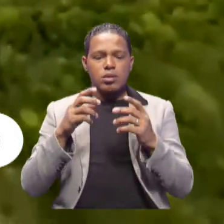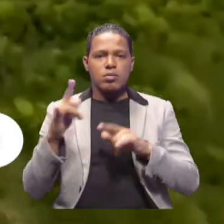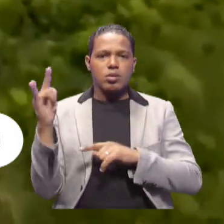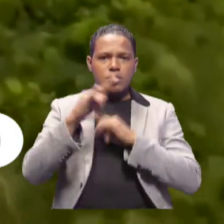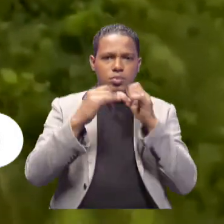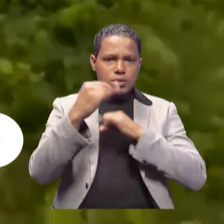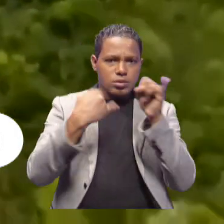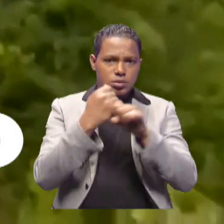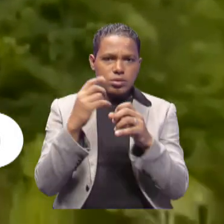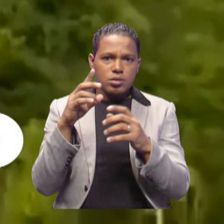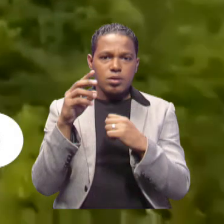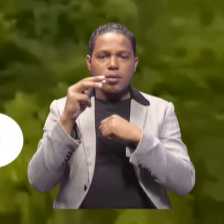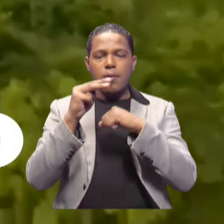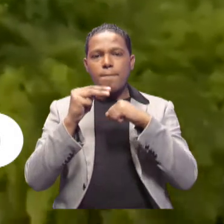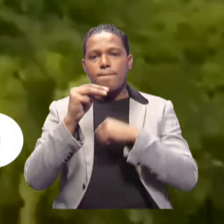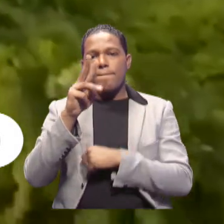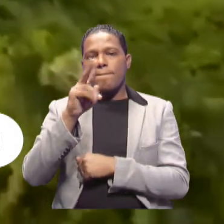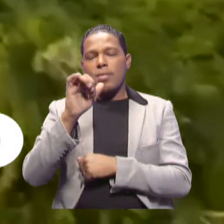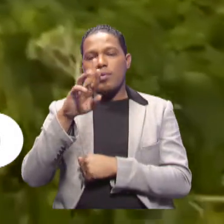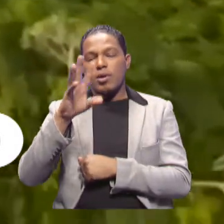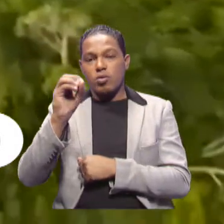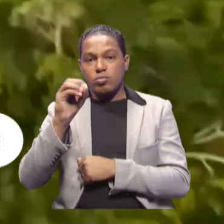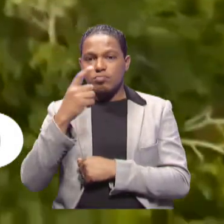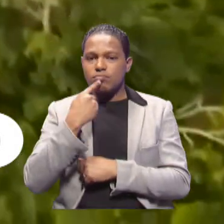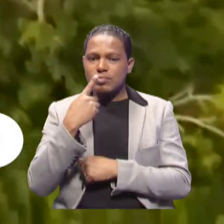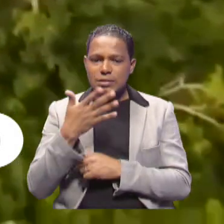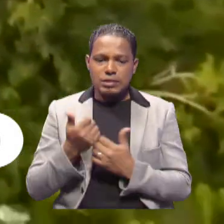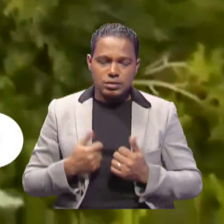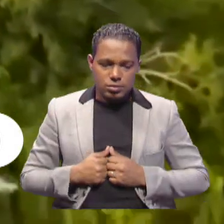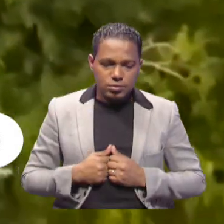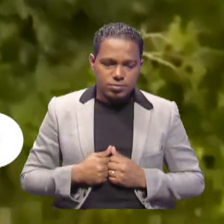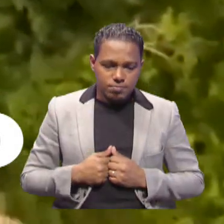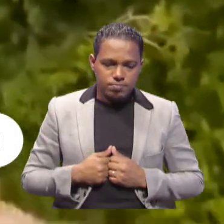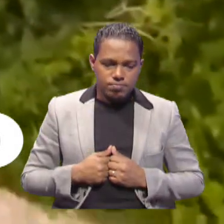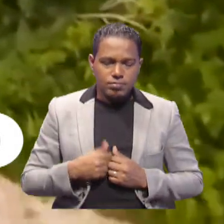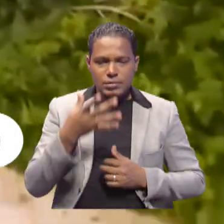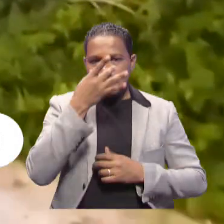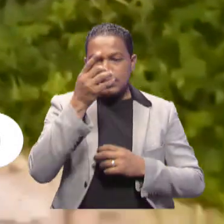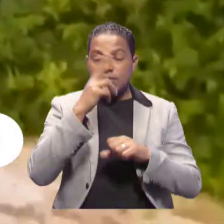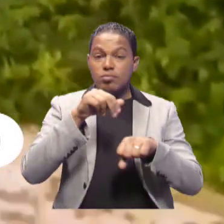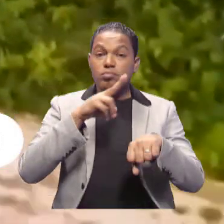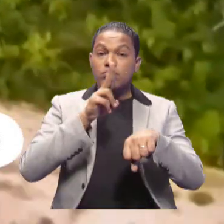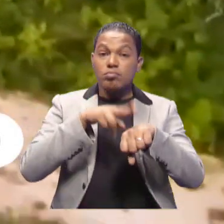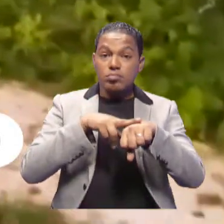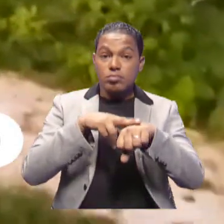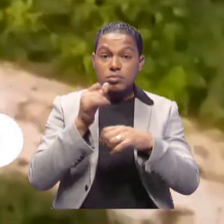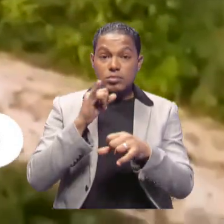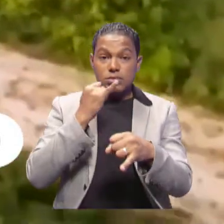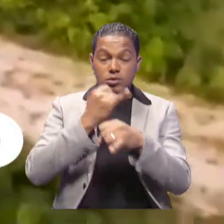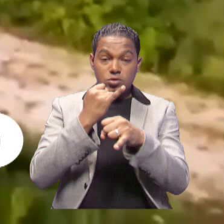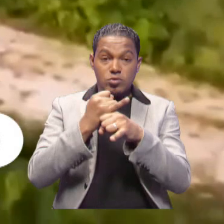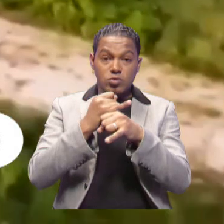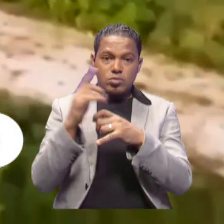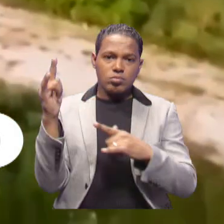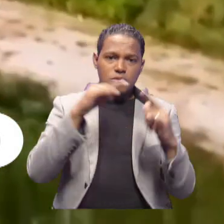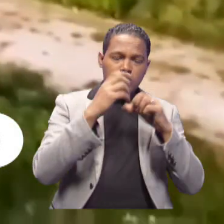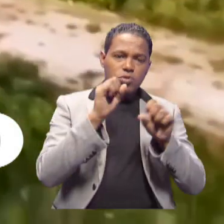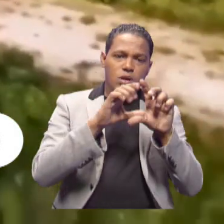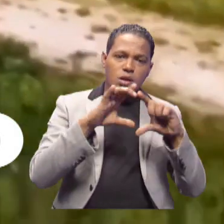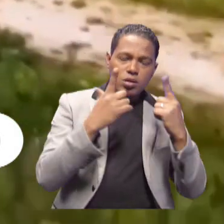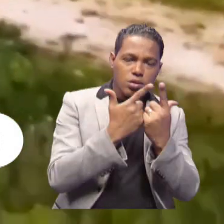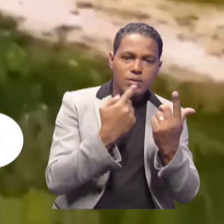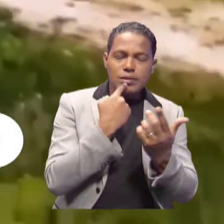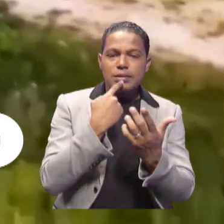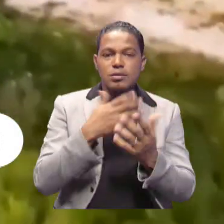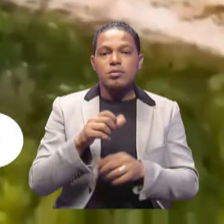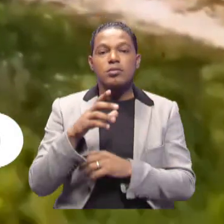buscaba invalidar la declaración que lo calificaba de lesivo al interés nacional emitida por el Instituto de Aviación Civil y de Paso. Desestima